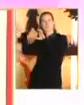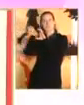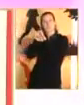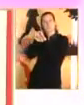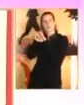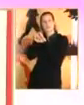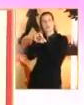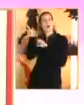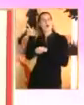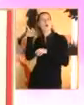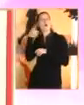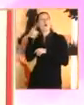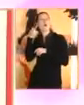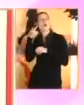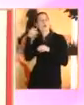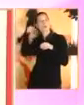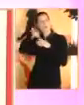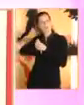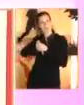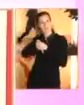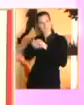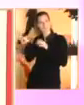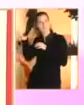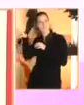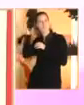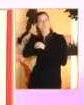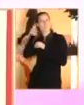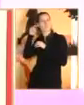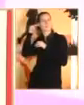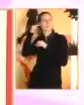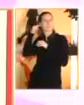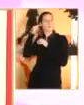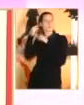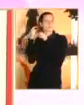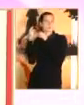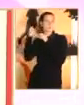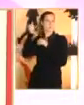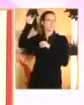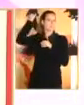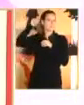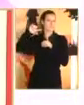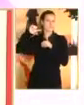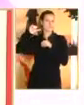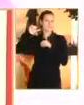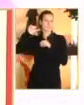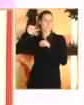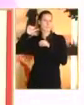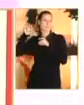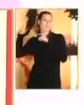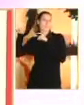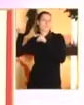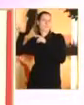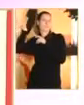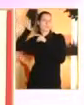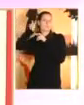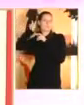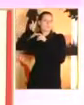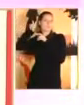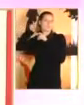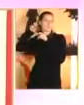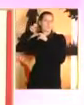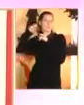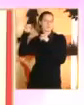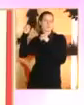interno, en la parte interna del oído. Es como una lenteja y ahí se hace una intervención quirúrgica en la que se le mete